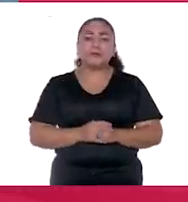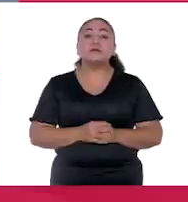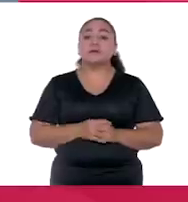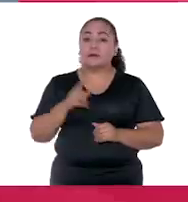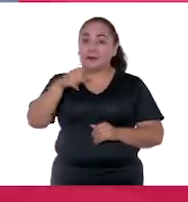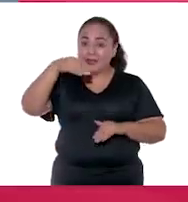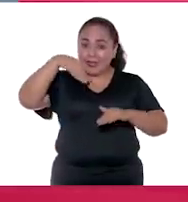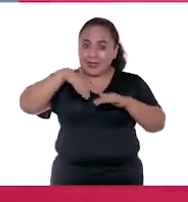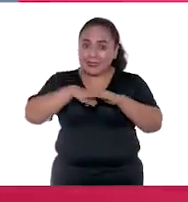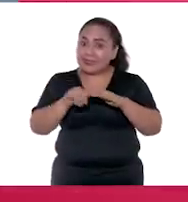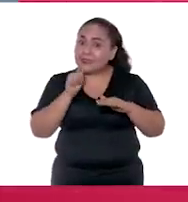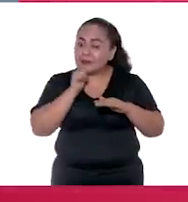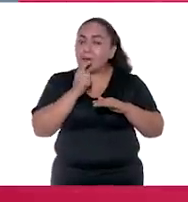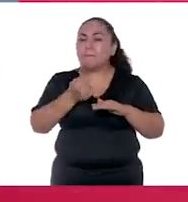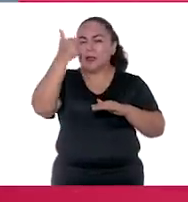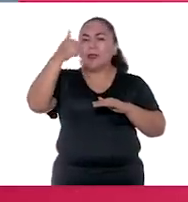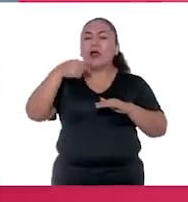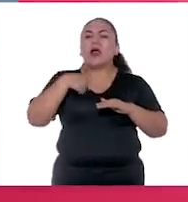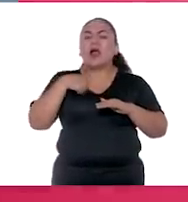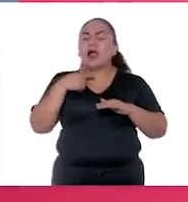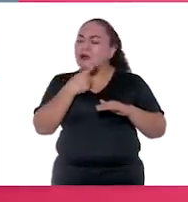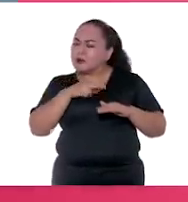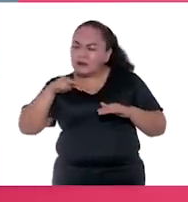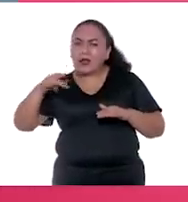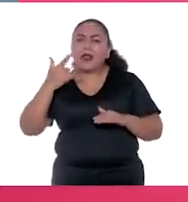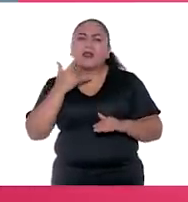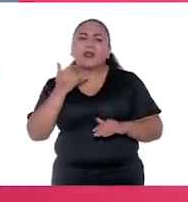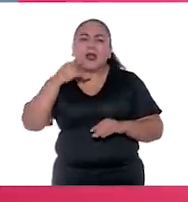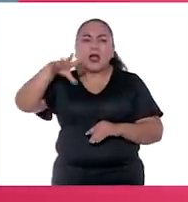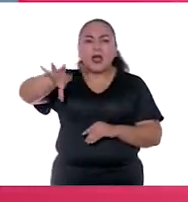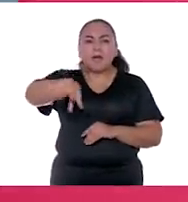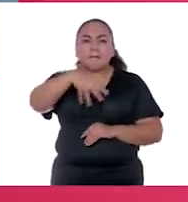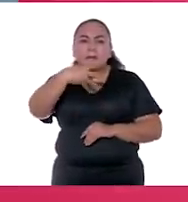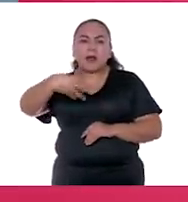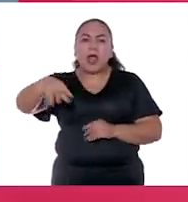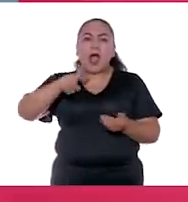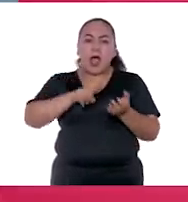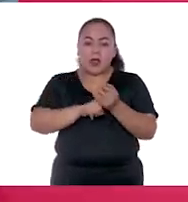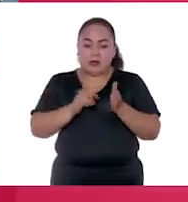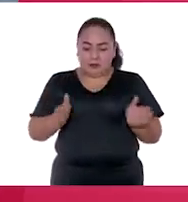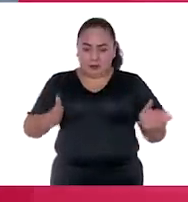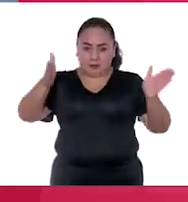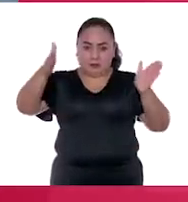Antes de entrar, me voy a ver unas campanas que están a un lado de la portada lateral.